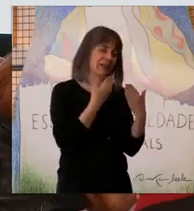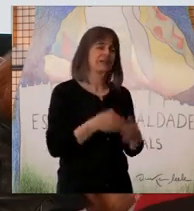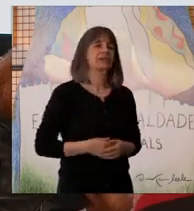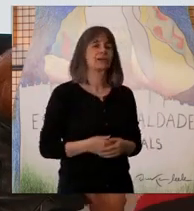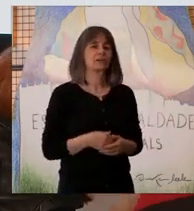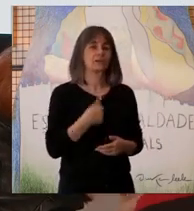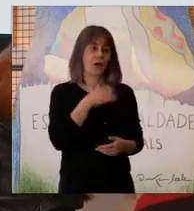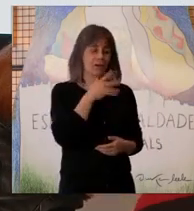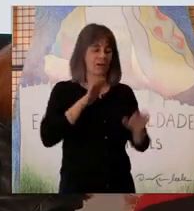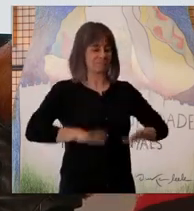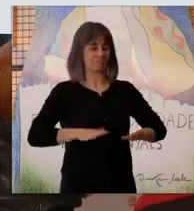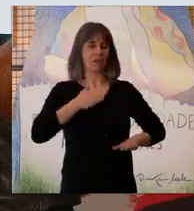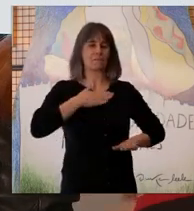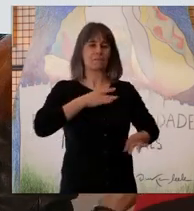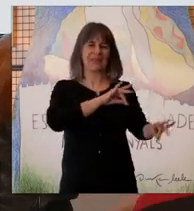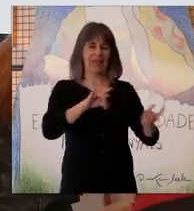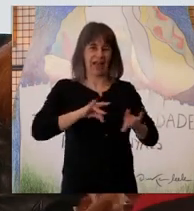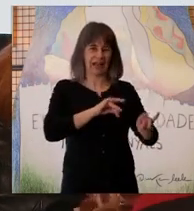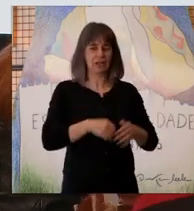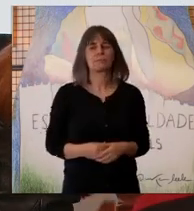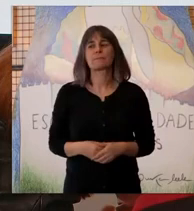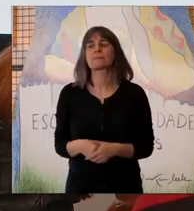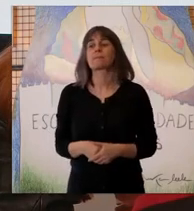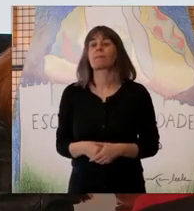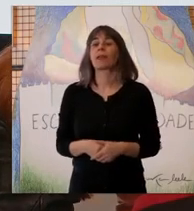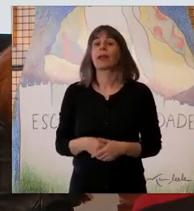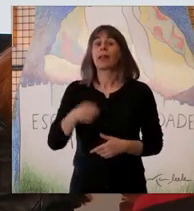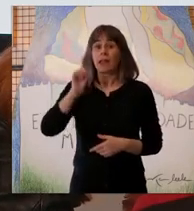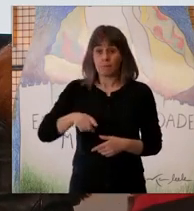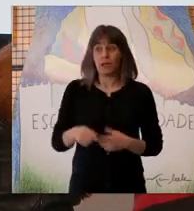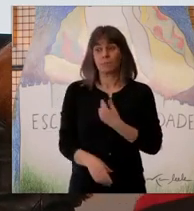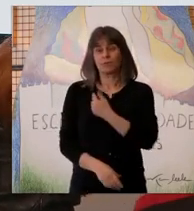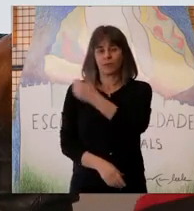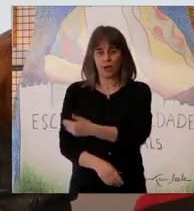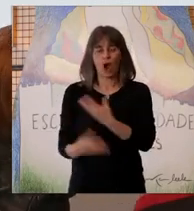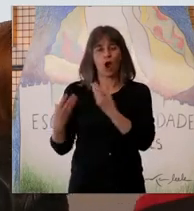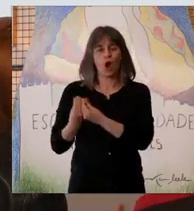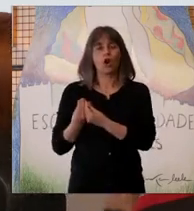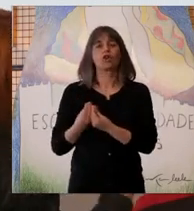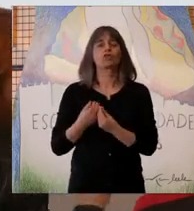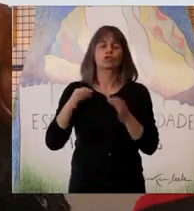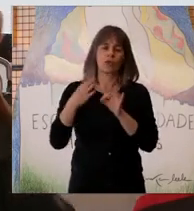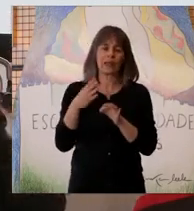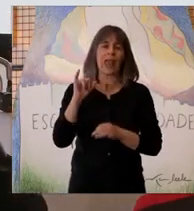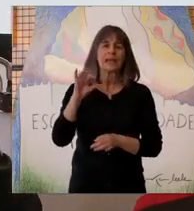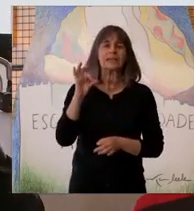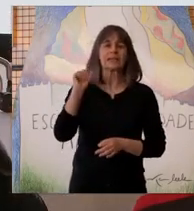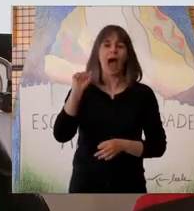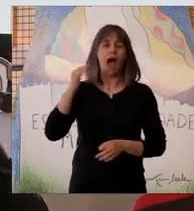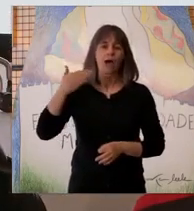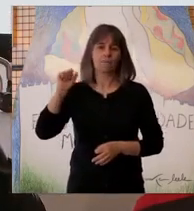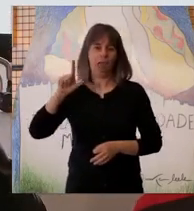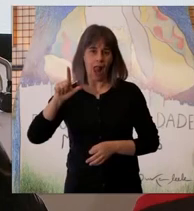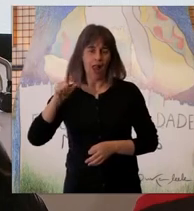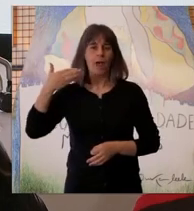una niña Terra estupendo maravilloso y Tenemos también con nosotros la suerte de contar con Isabel Valdez Isabel